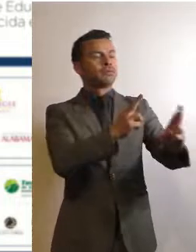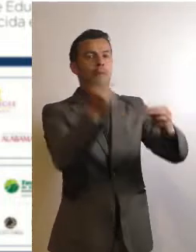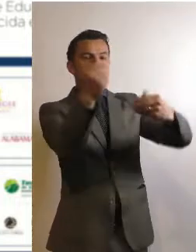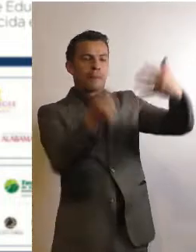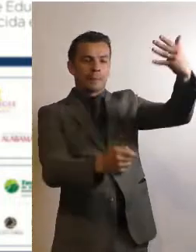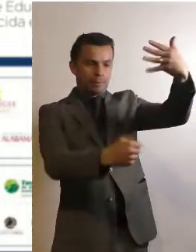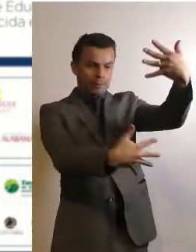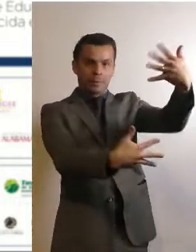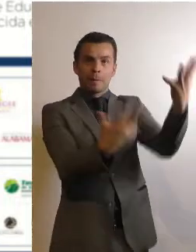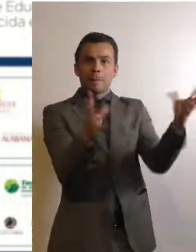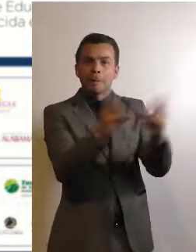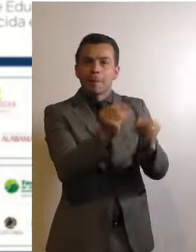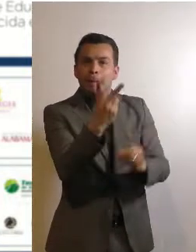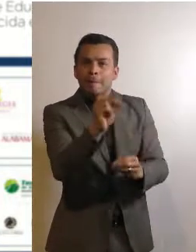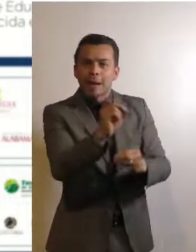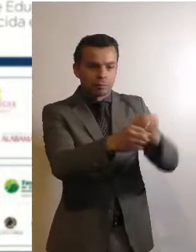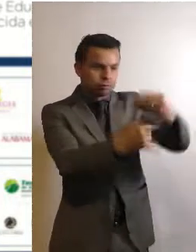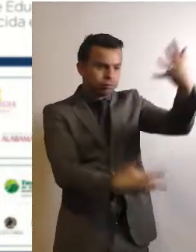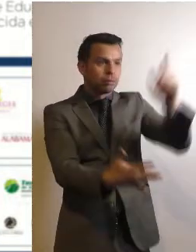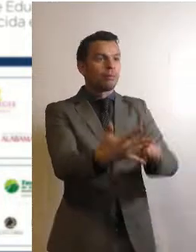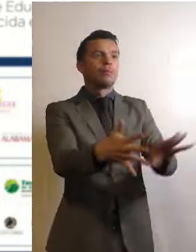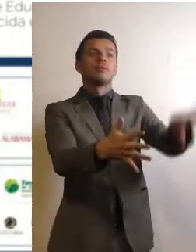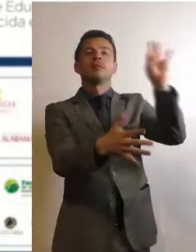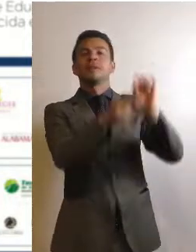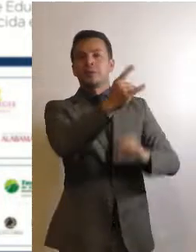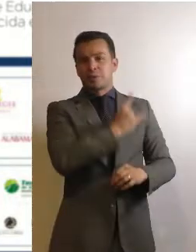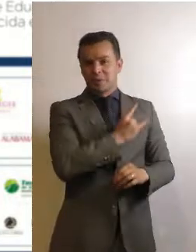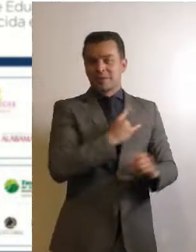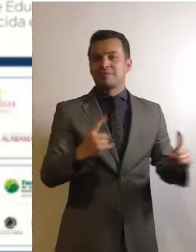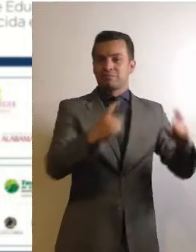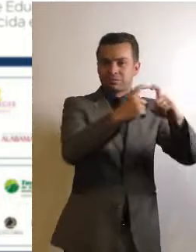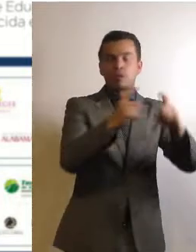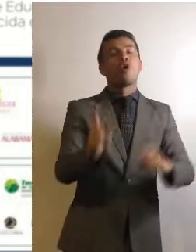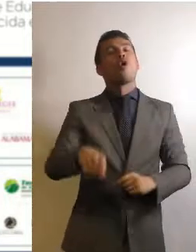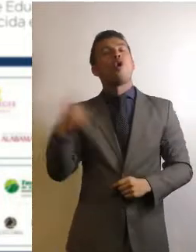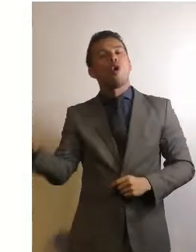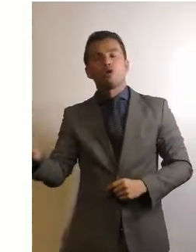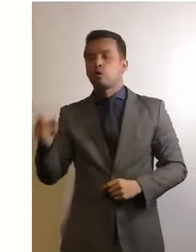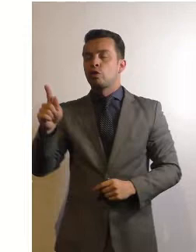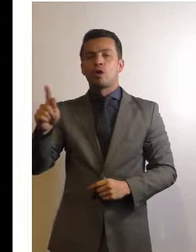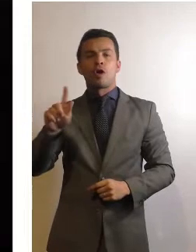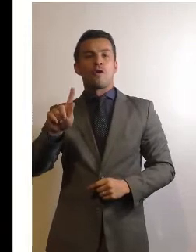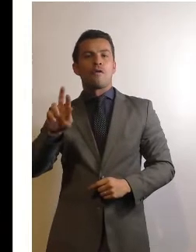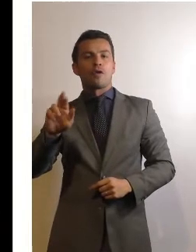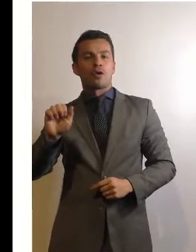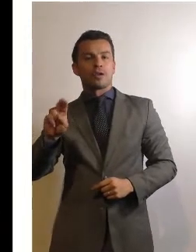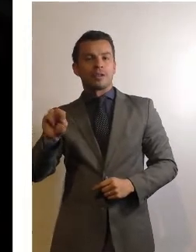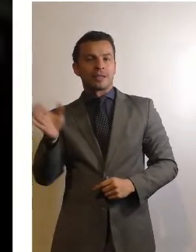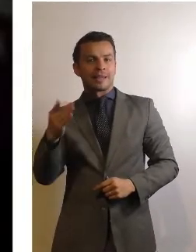convocatoria 100K Strong for the Americas. Siguiente.